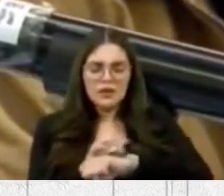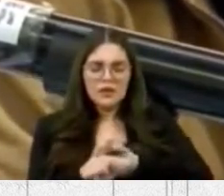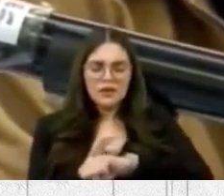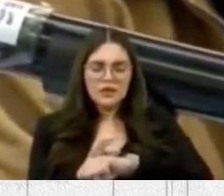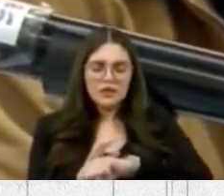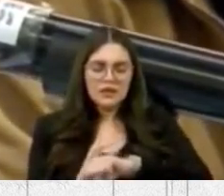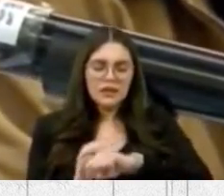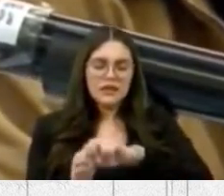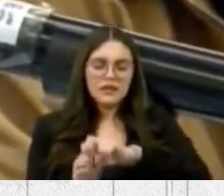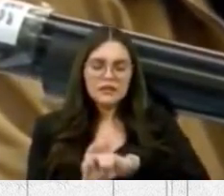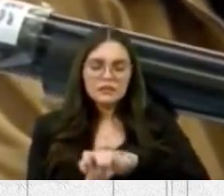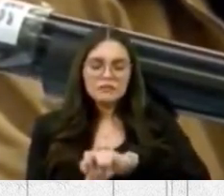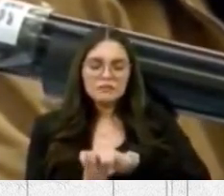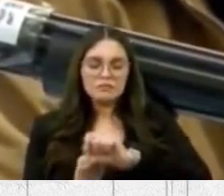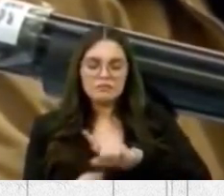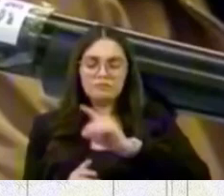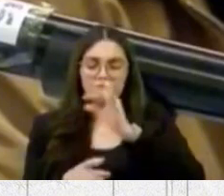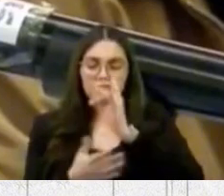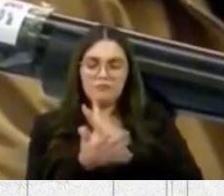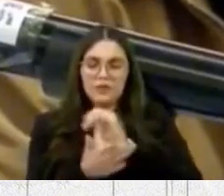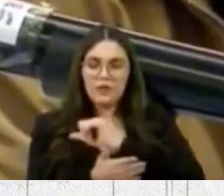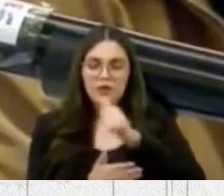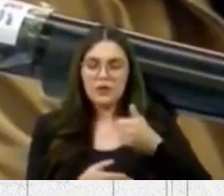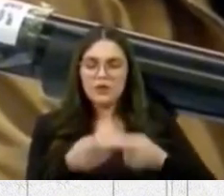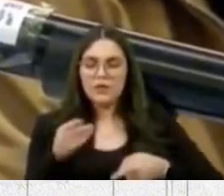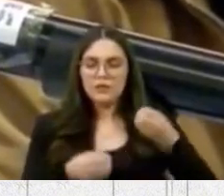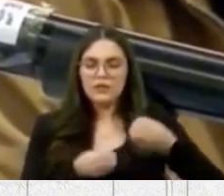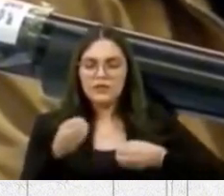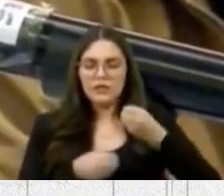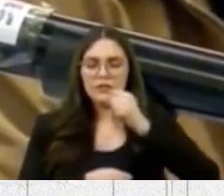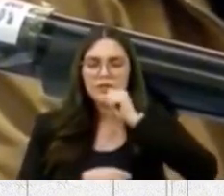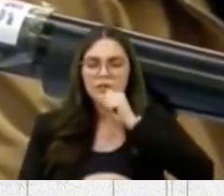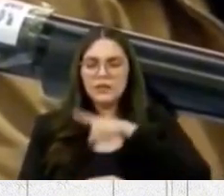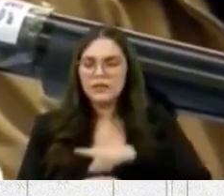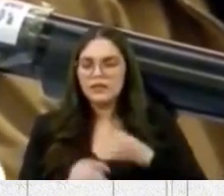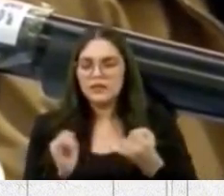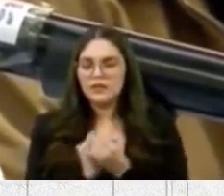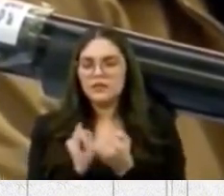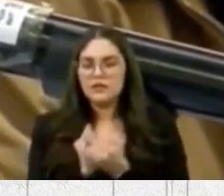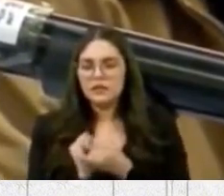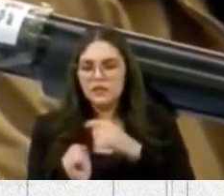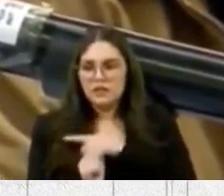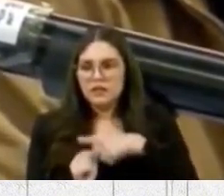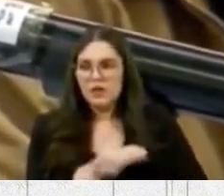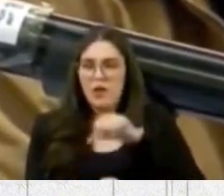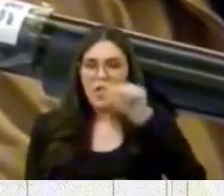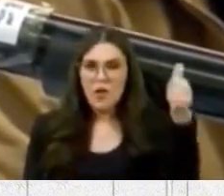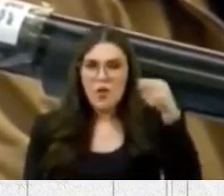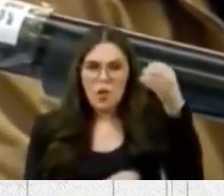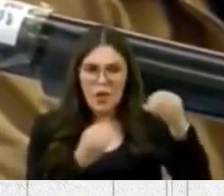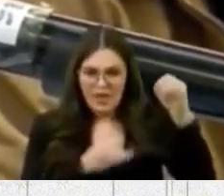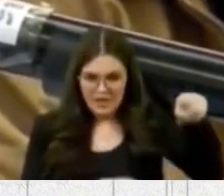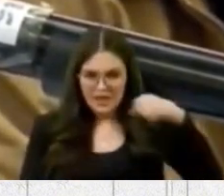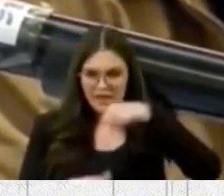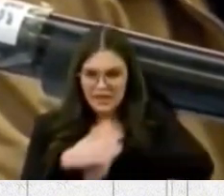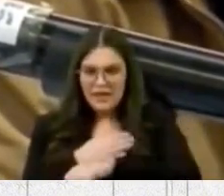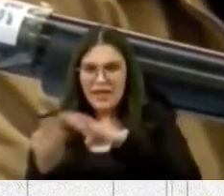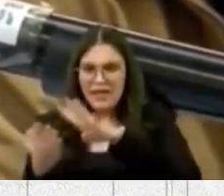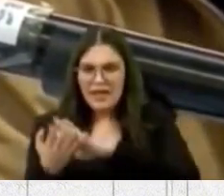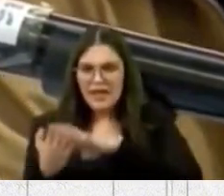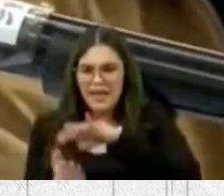23 denuncias, ningún juez ha pisado la cárcel. Ningún juez ha pisado la